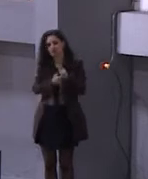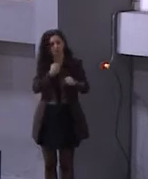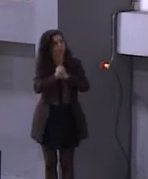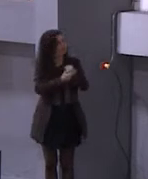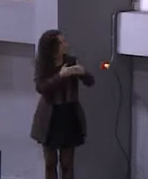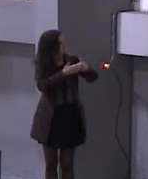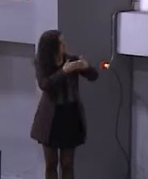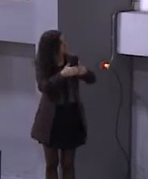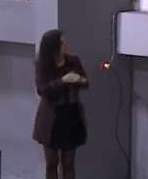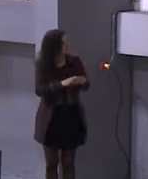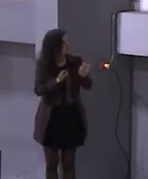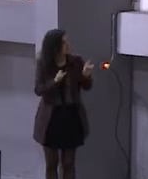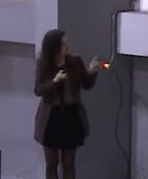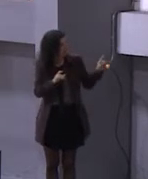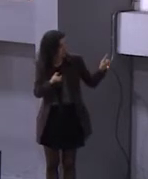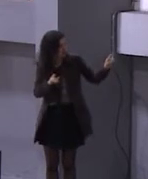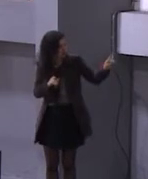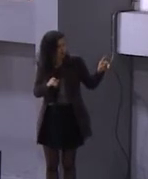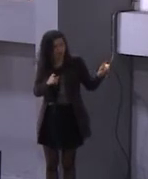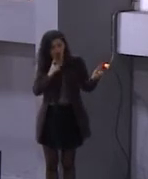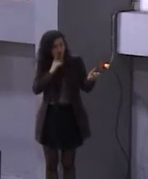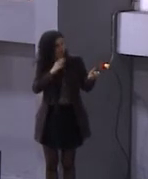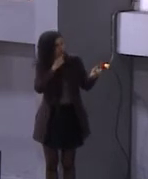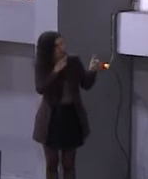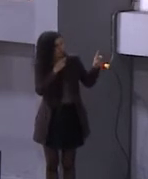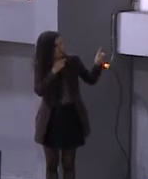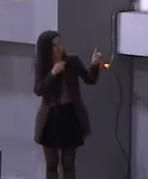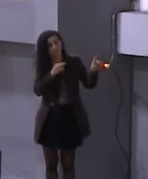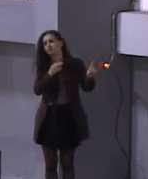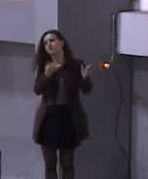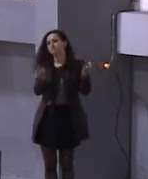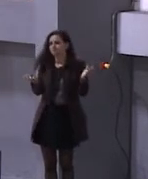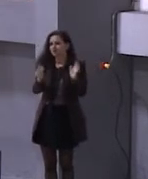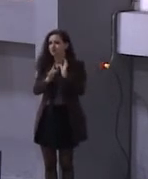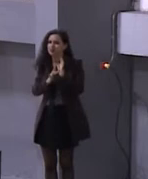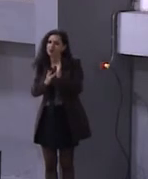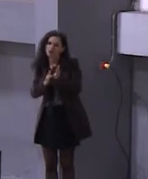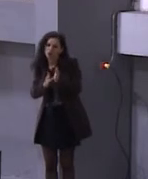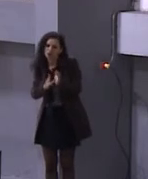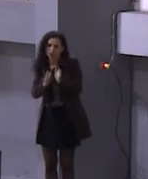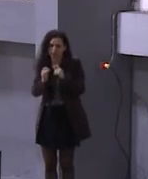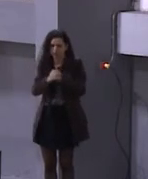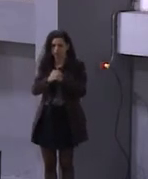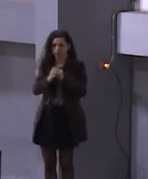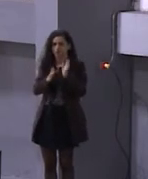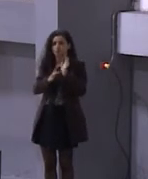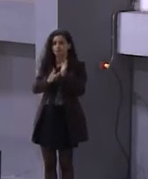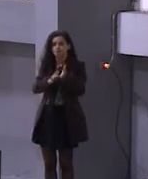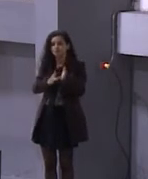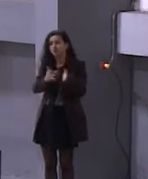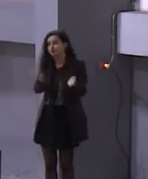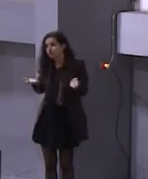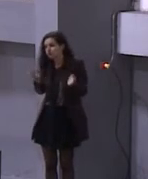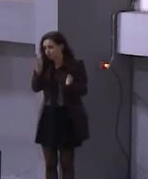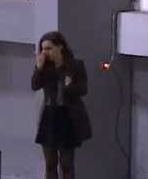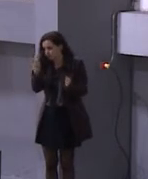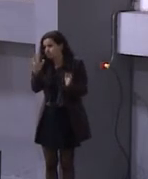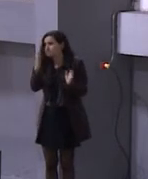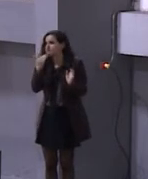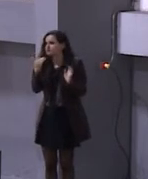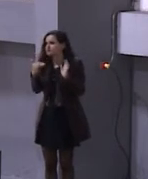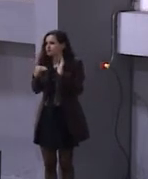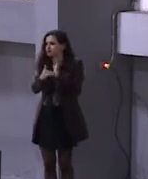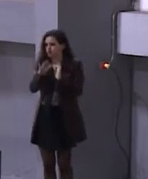Entonces, esto de aquí hacia adelante es hipotético, en términos de que si, por ejemplo, hay